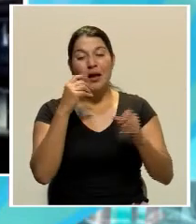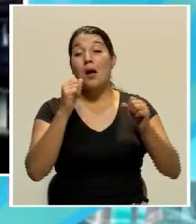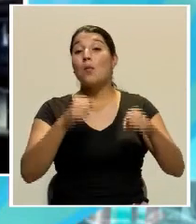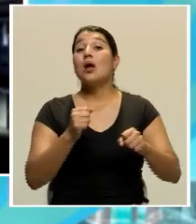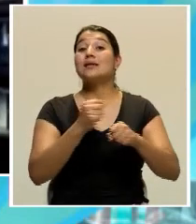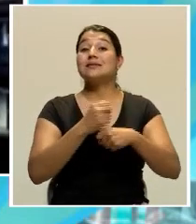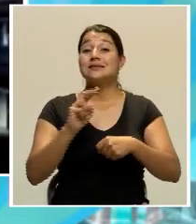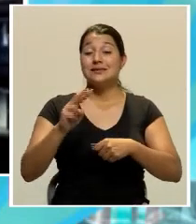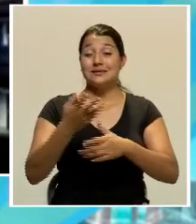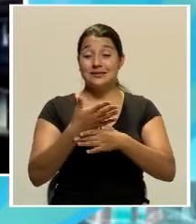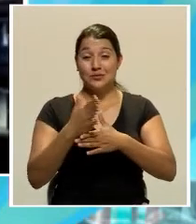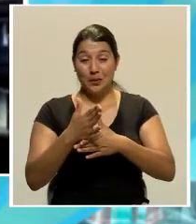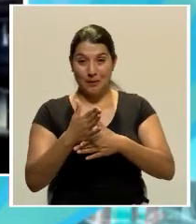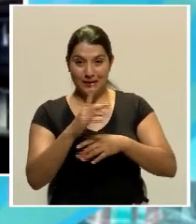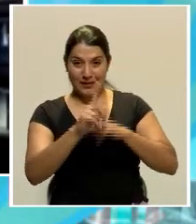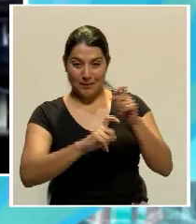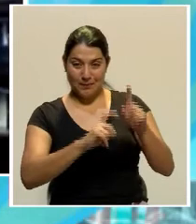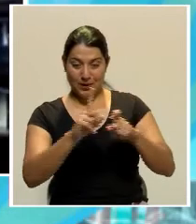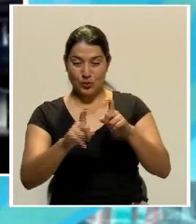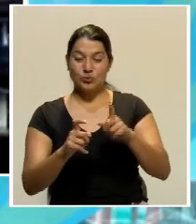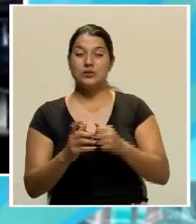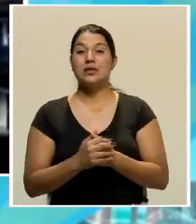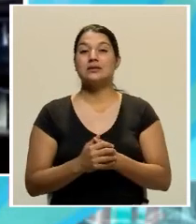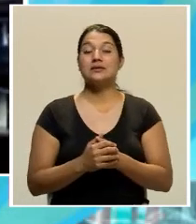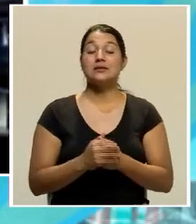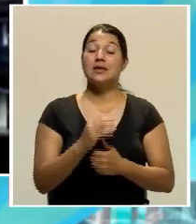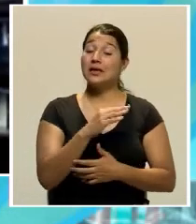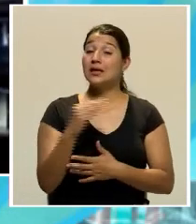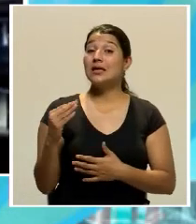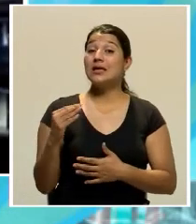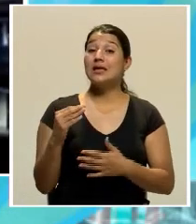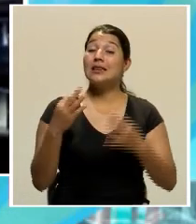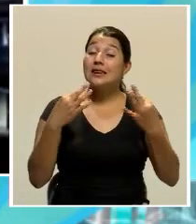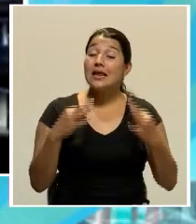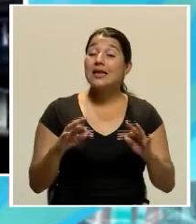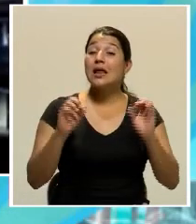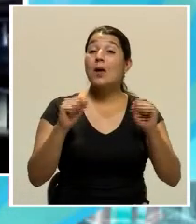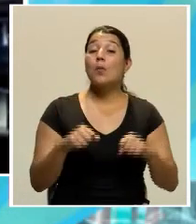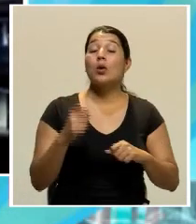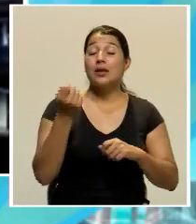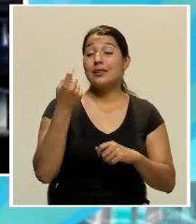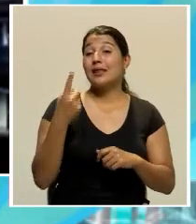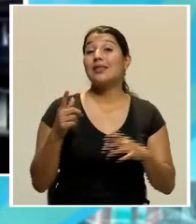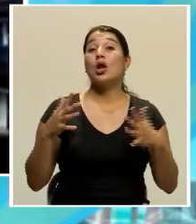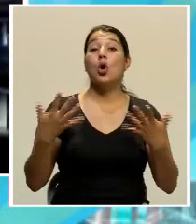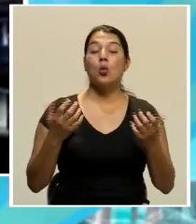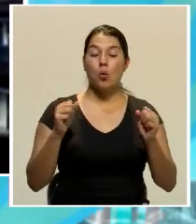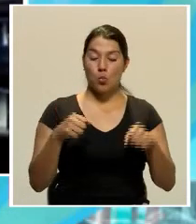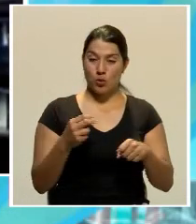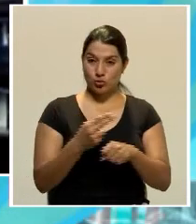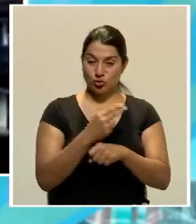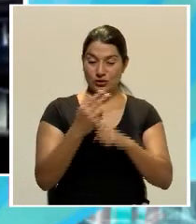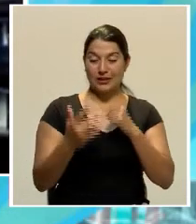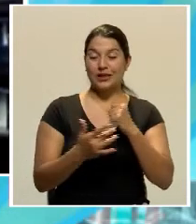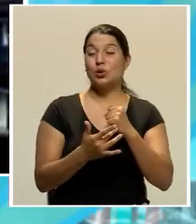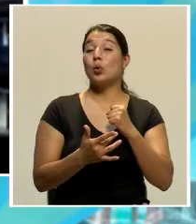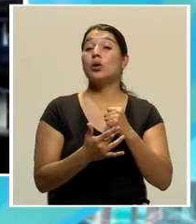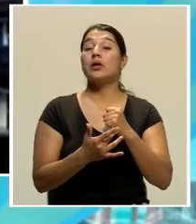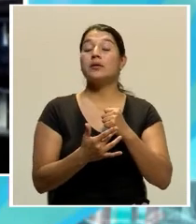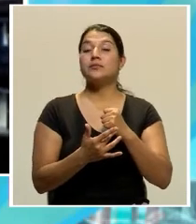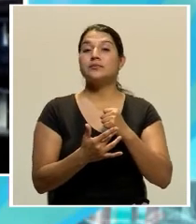la segunda ronda de preguntas y tratar de entender cómo utilizamos la